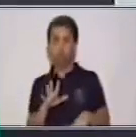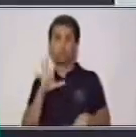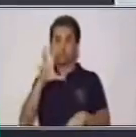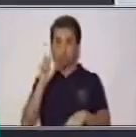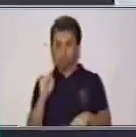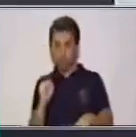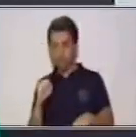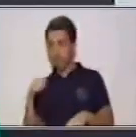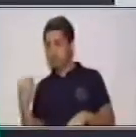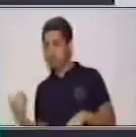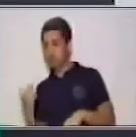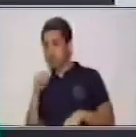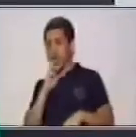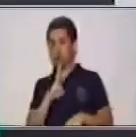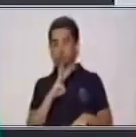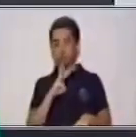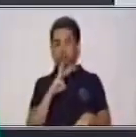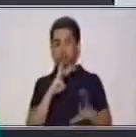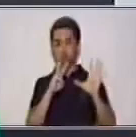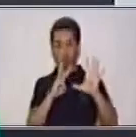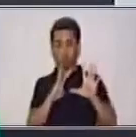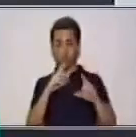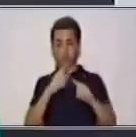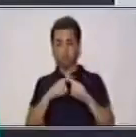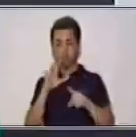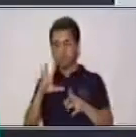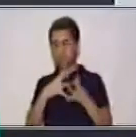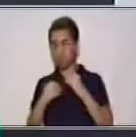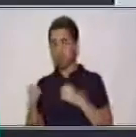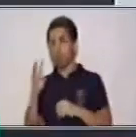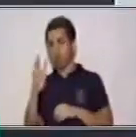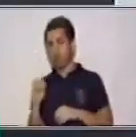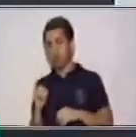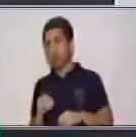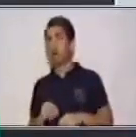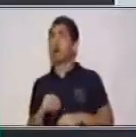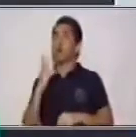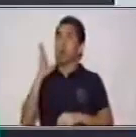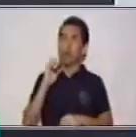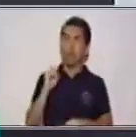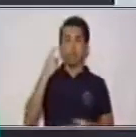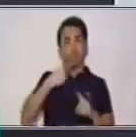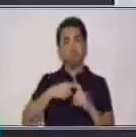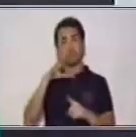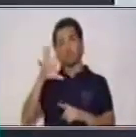50. 8 por 5, 40. 50 más 40,